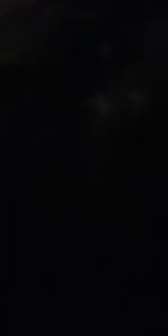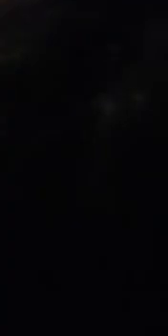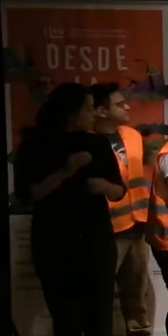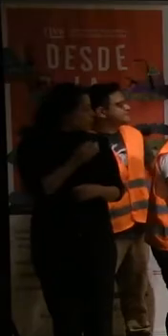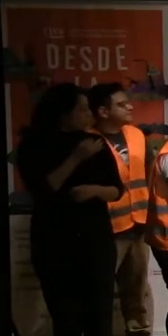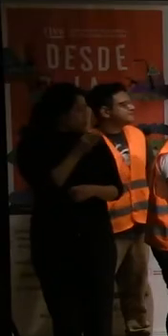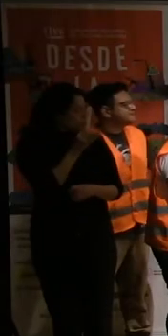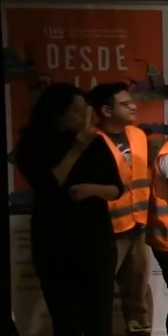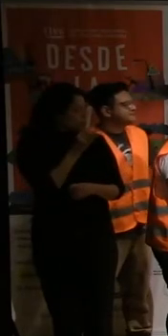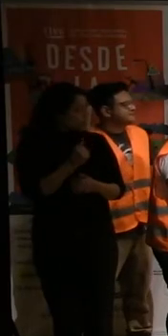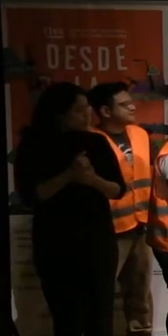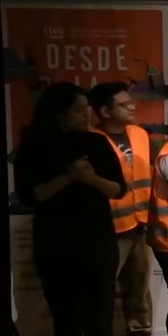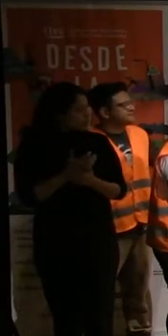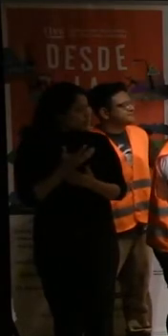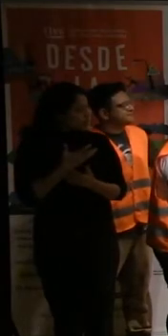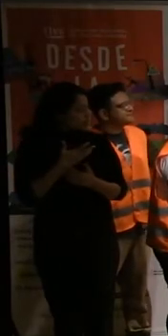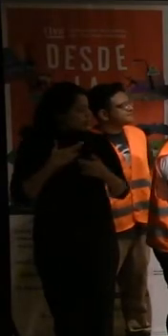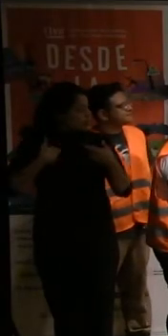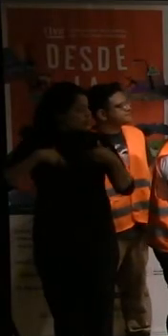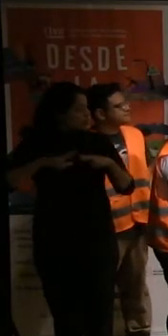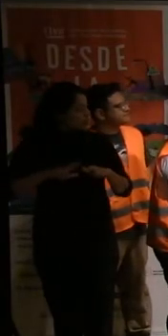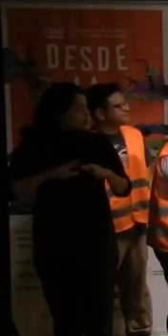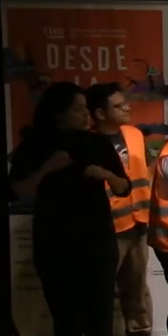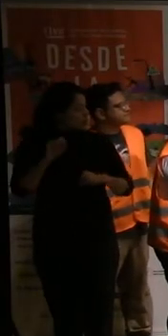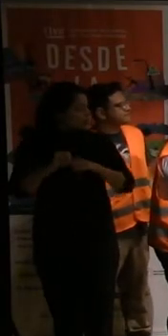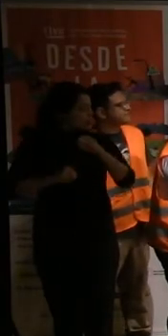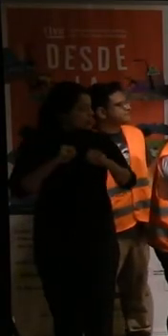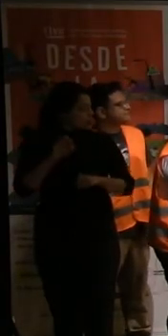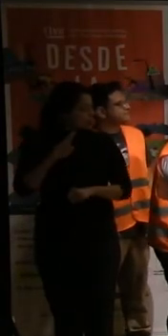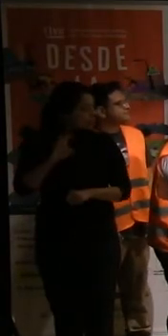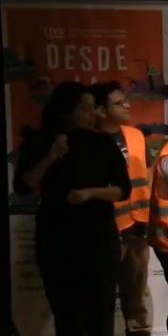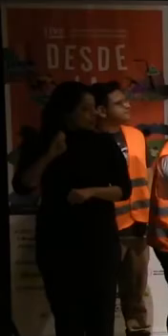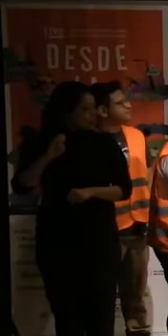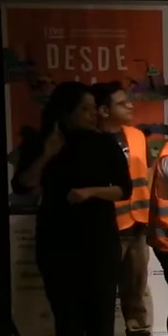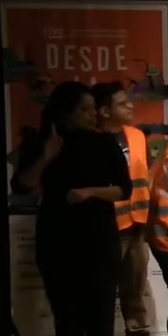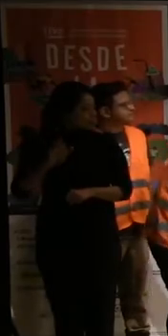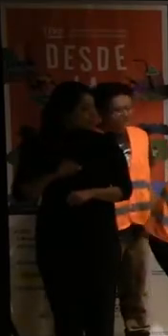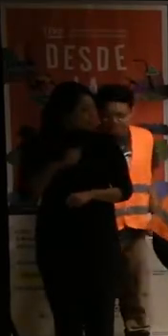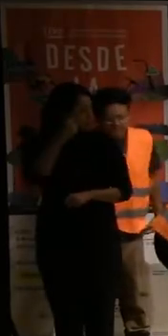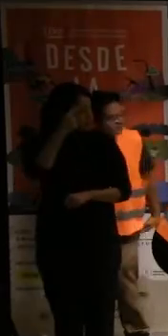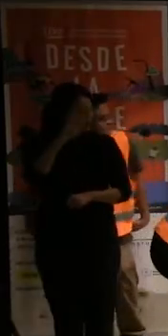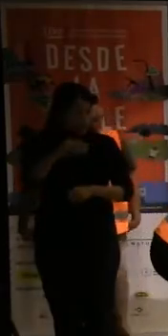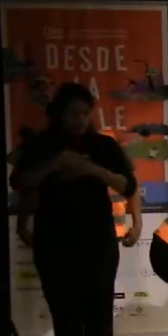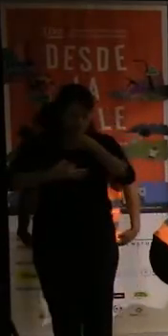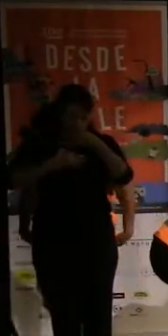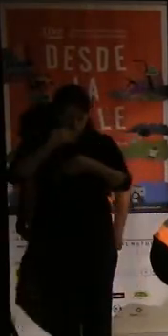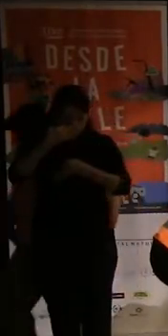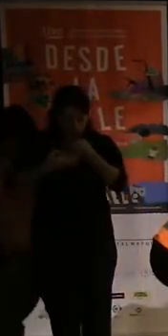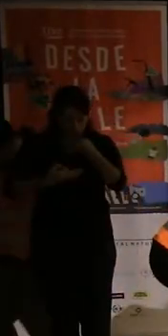día vamos a tener un representante de la vice red para anunciar